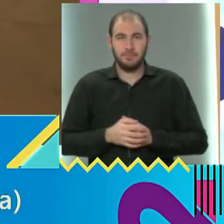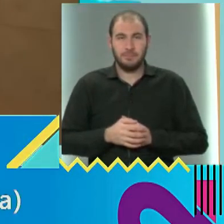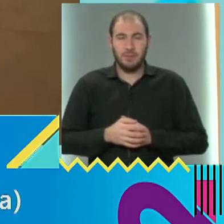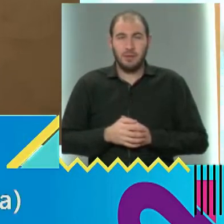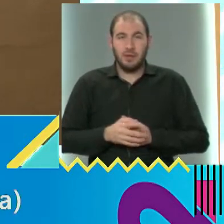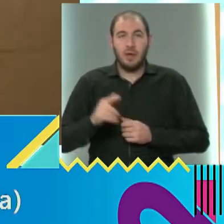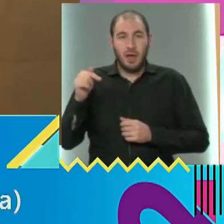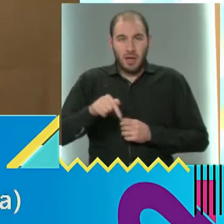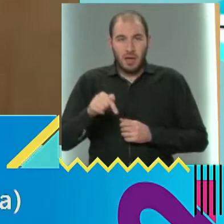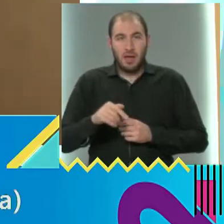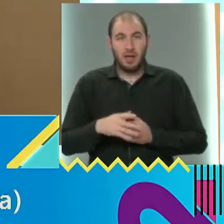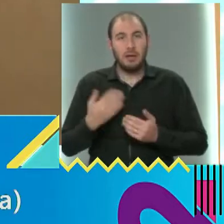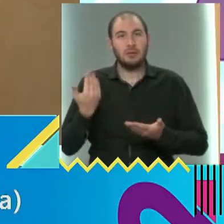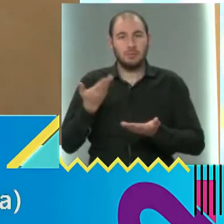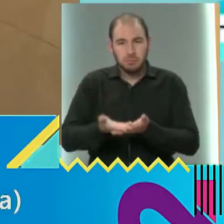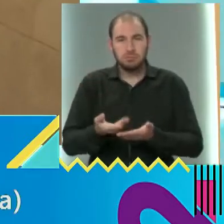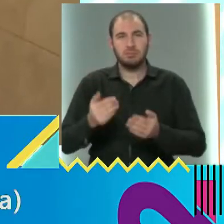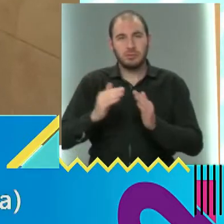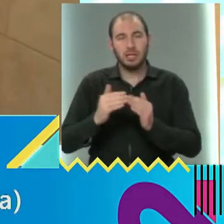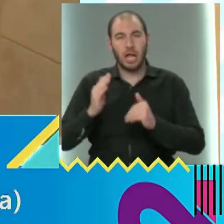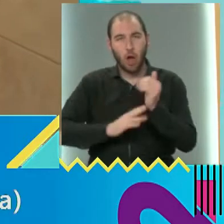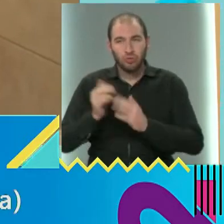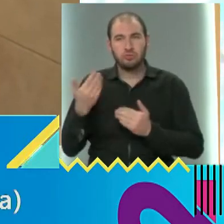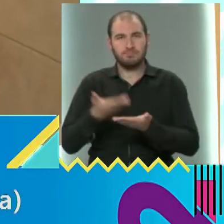y ahí exigirnos construir viviendas